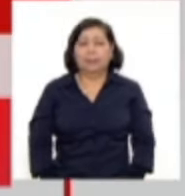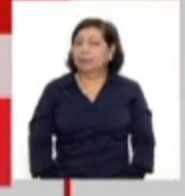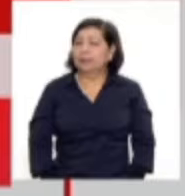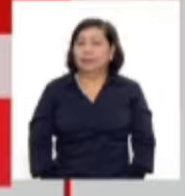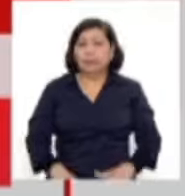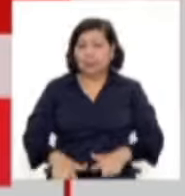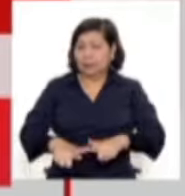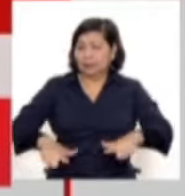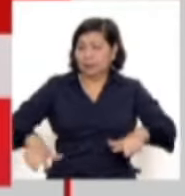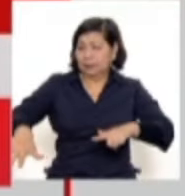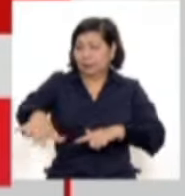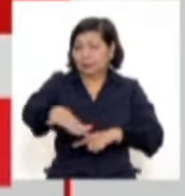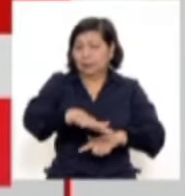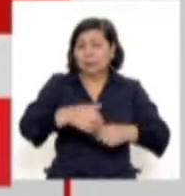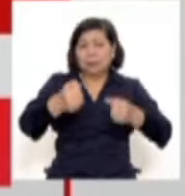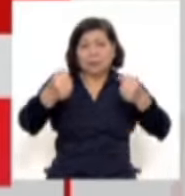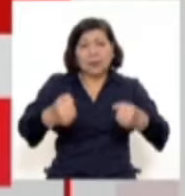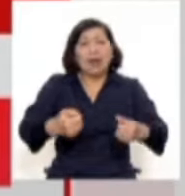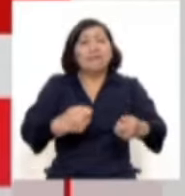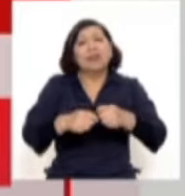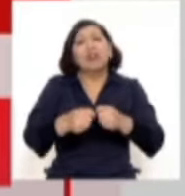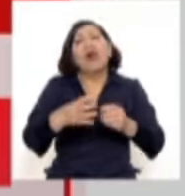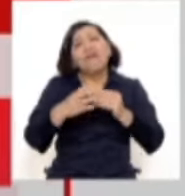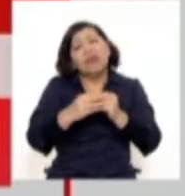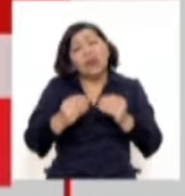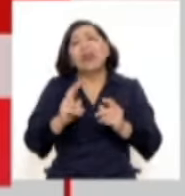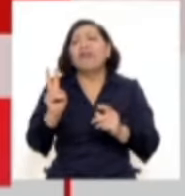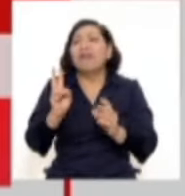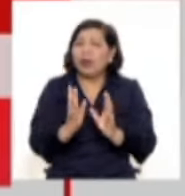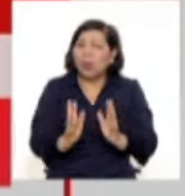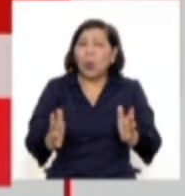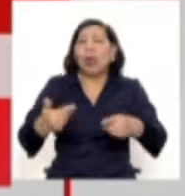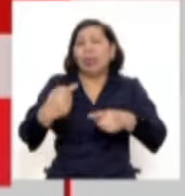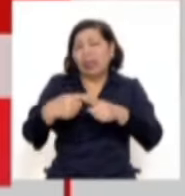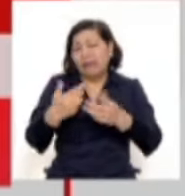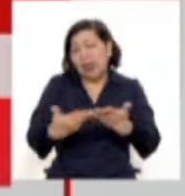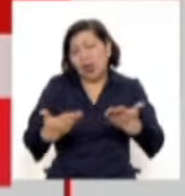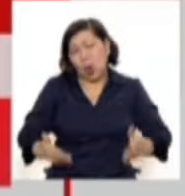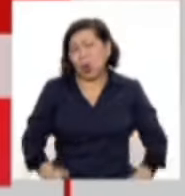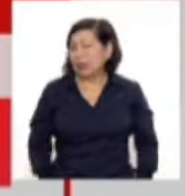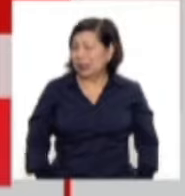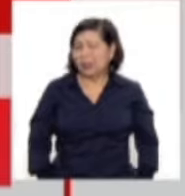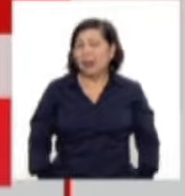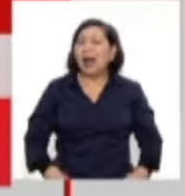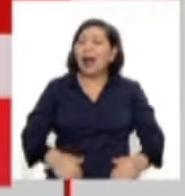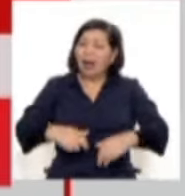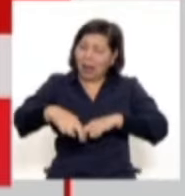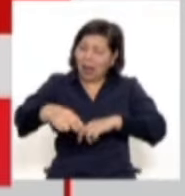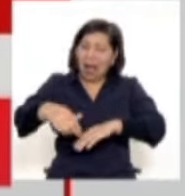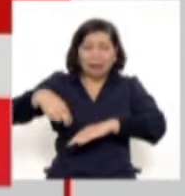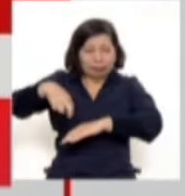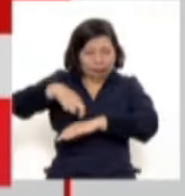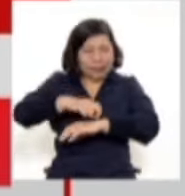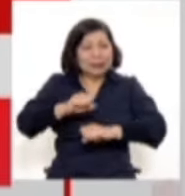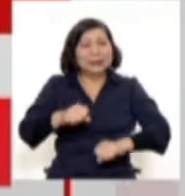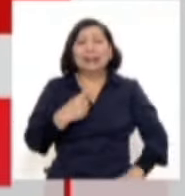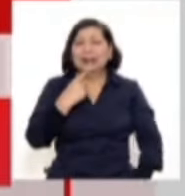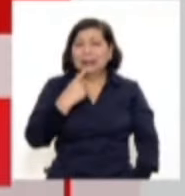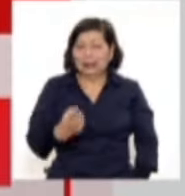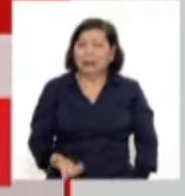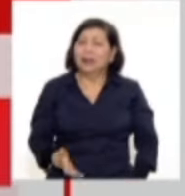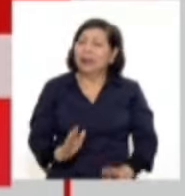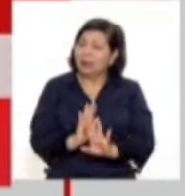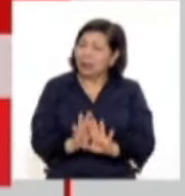En esta zona los comerciantes se instalan para vender frutas, verduras y accesorios, ocupando la vía pública. Ellos